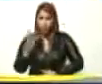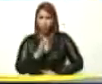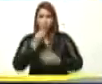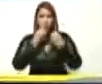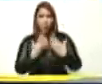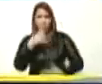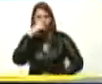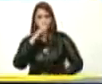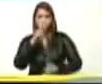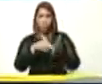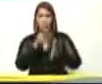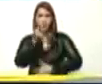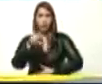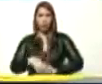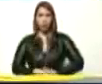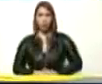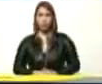2021,